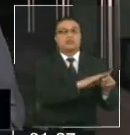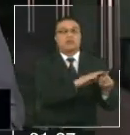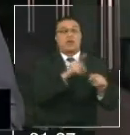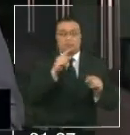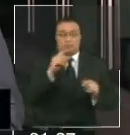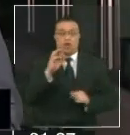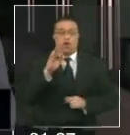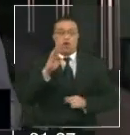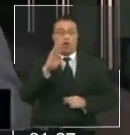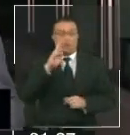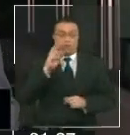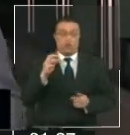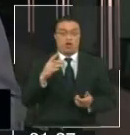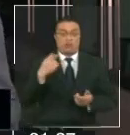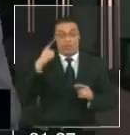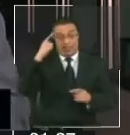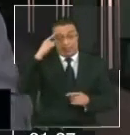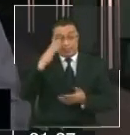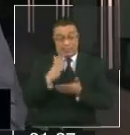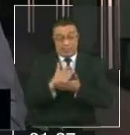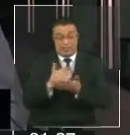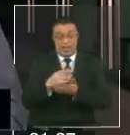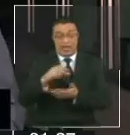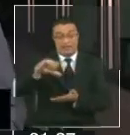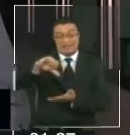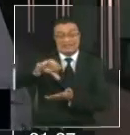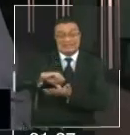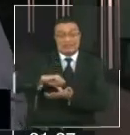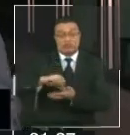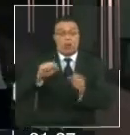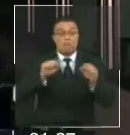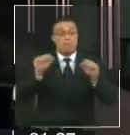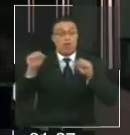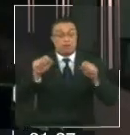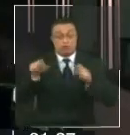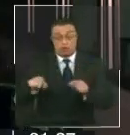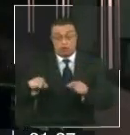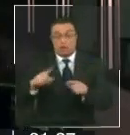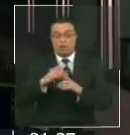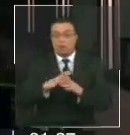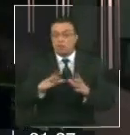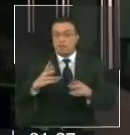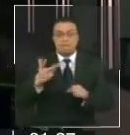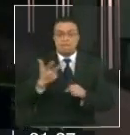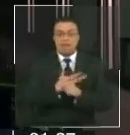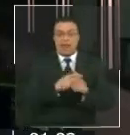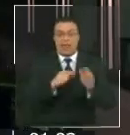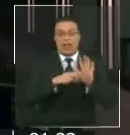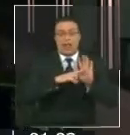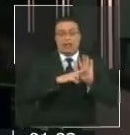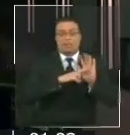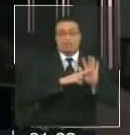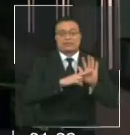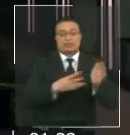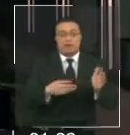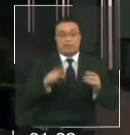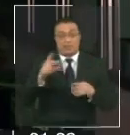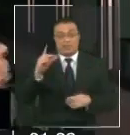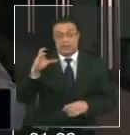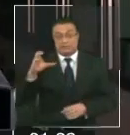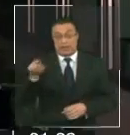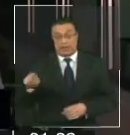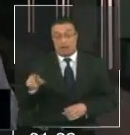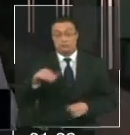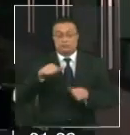evidente que las ideas del centro político en esta coalición están muy mal representadas y por eso la DC se ve en